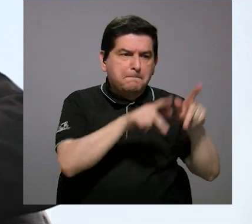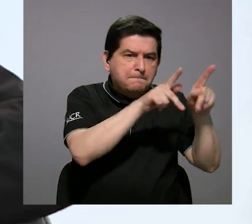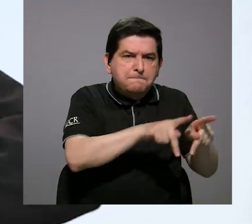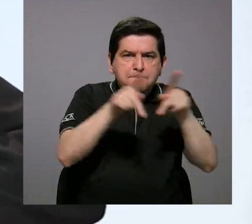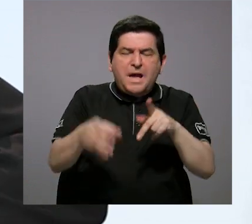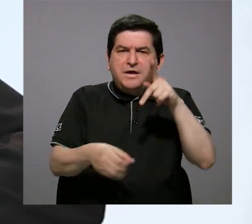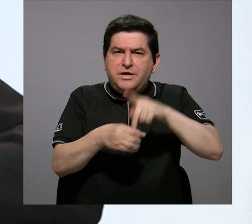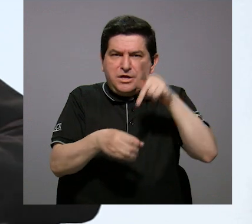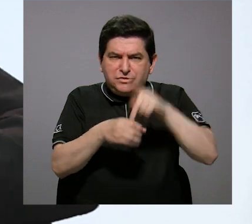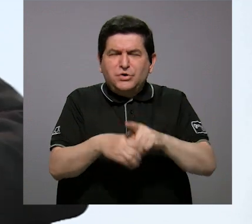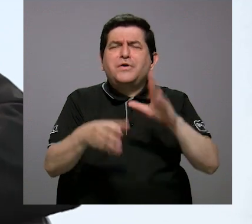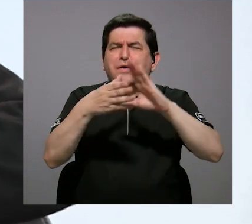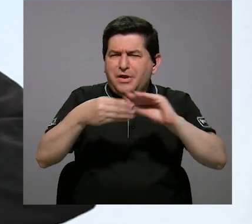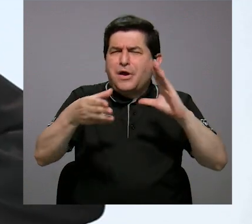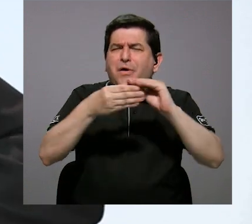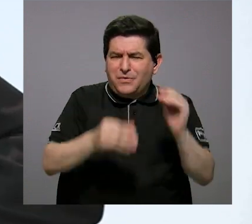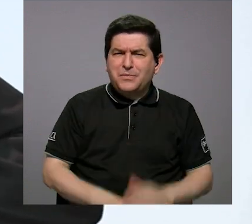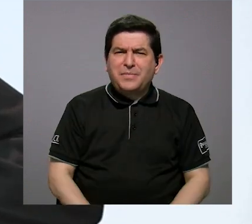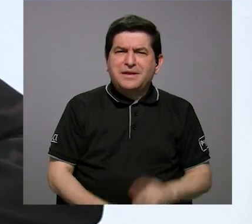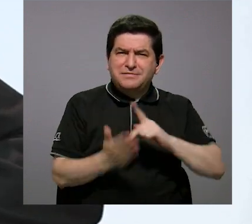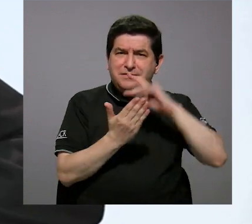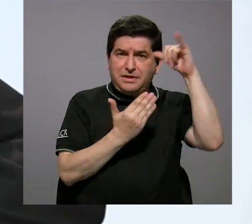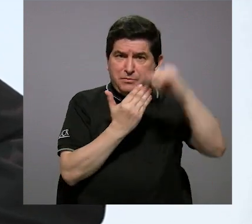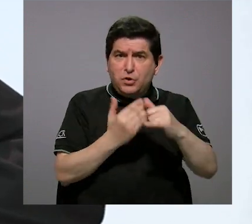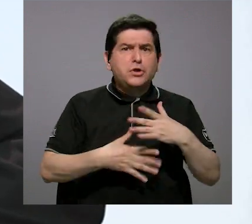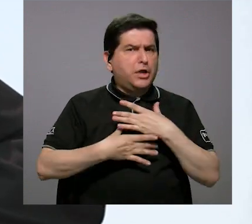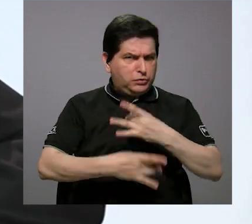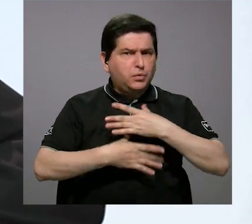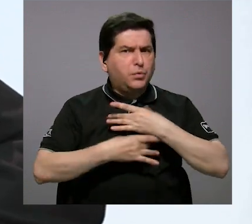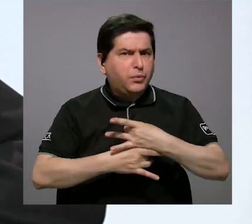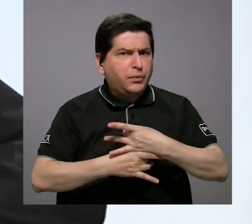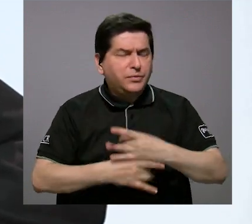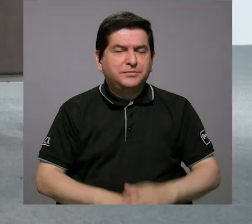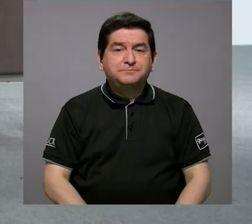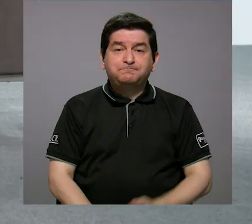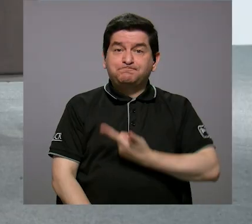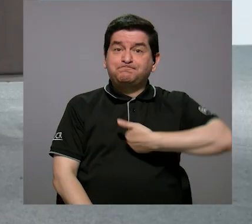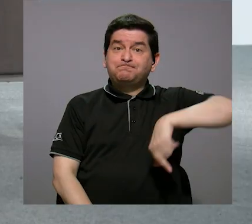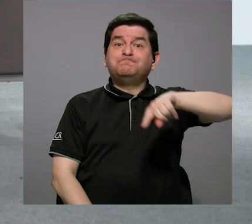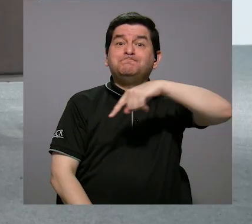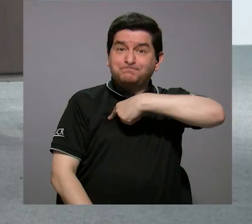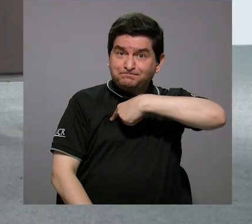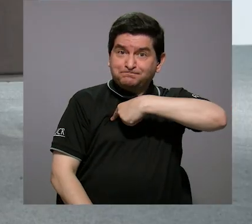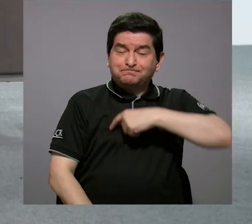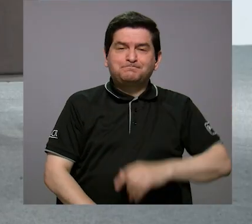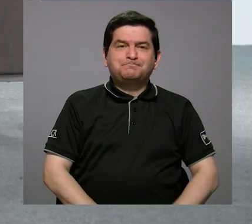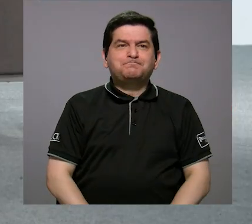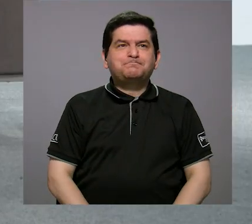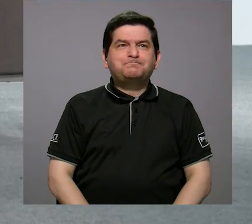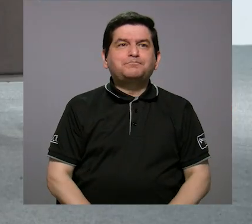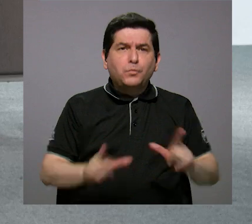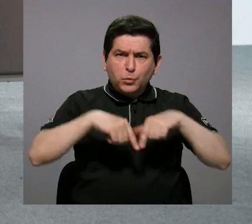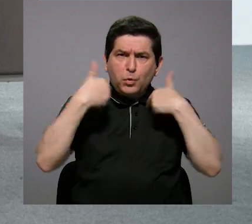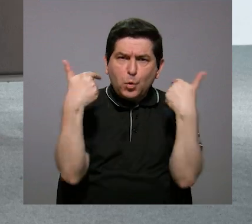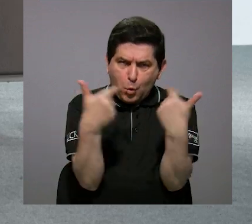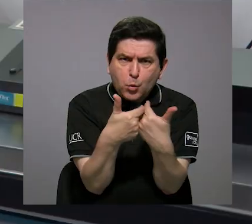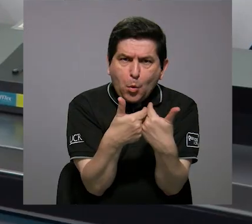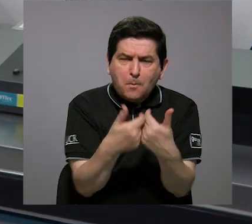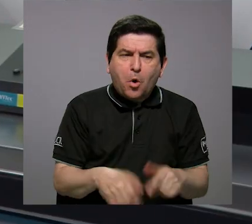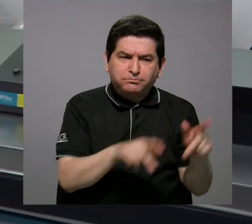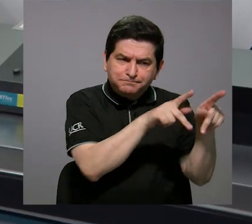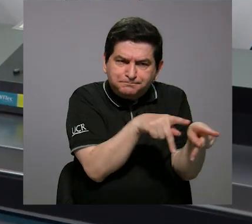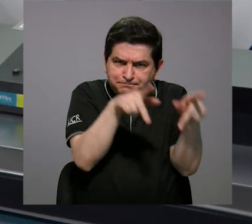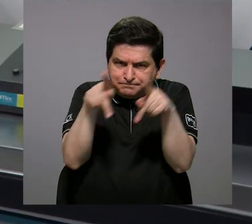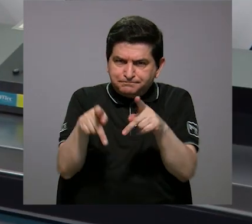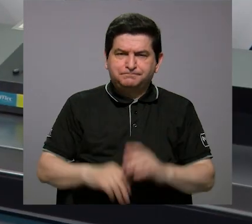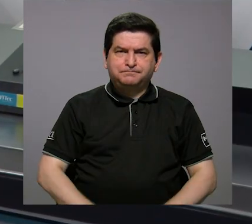las personas que están participando. Coméntenos Claro. un poquito tan interesante proyecto. Bueno, nosotros, digamos, un grupo